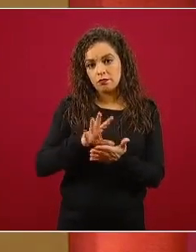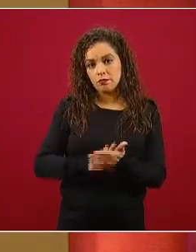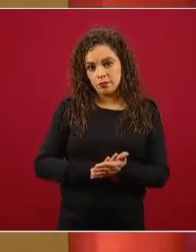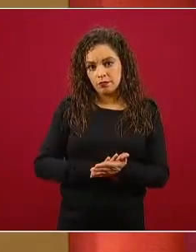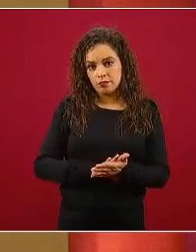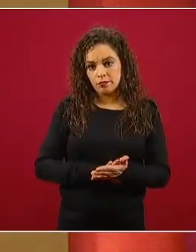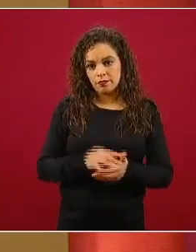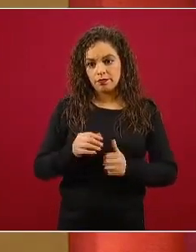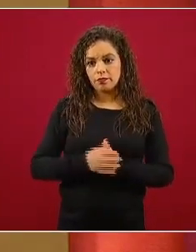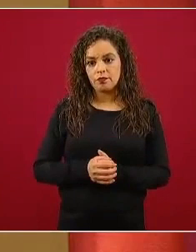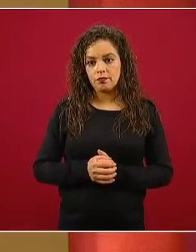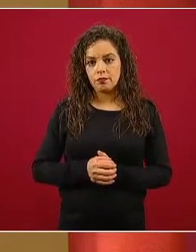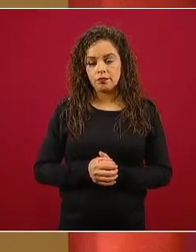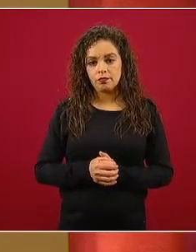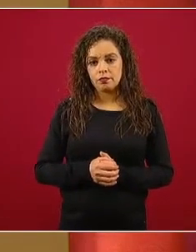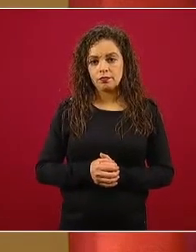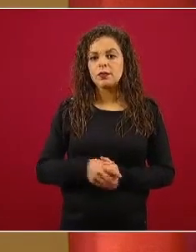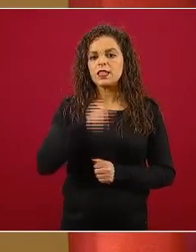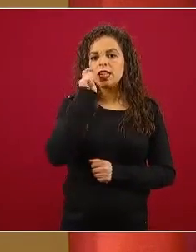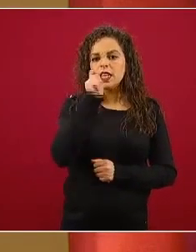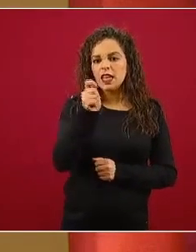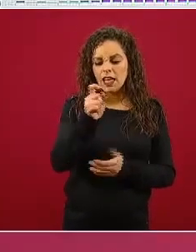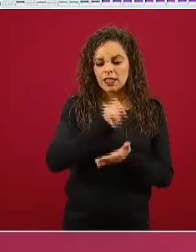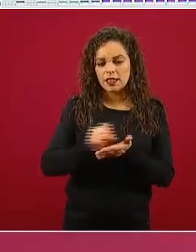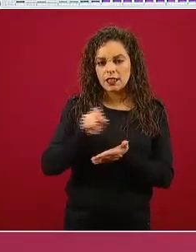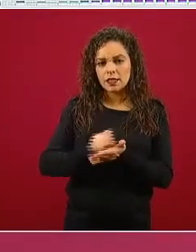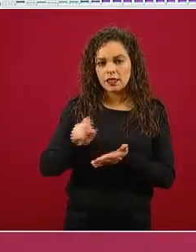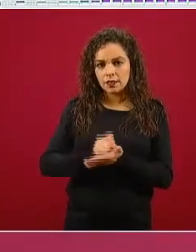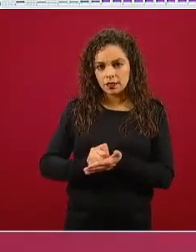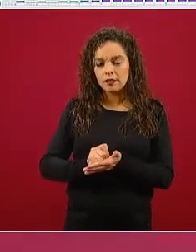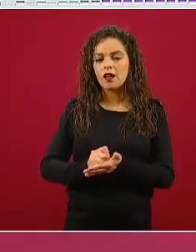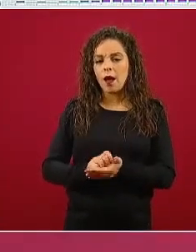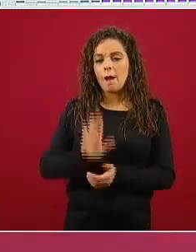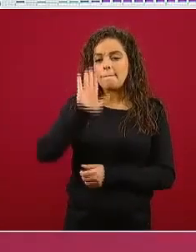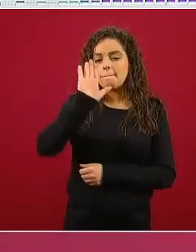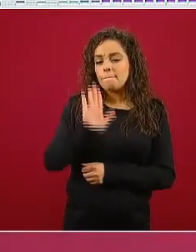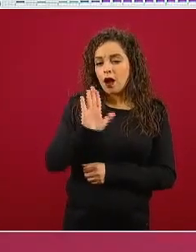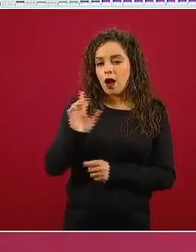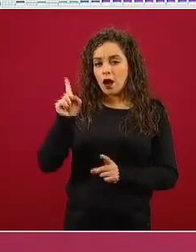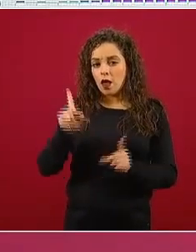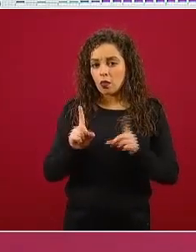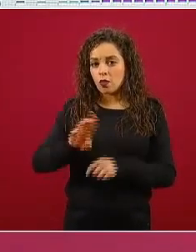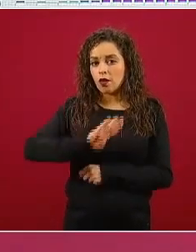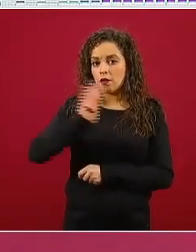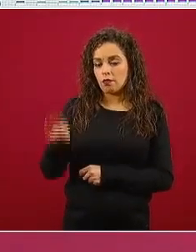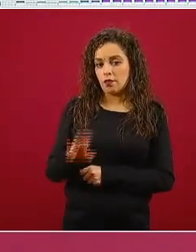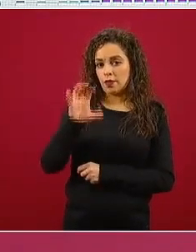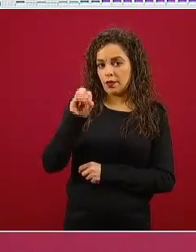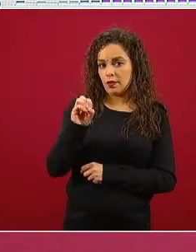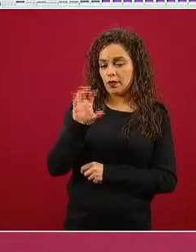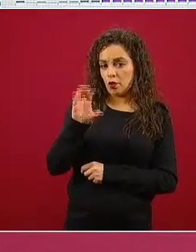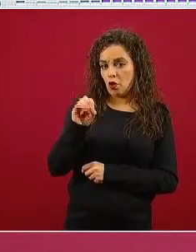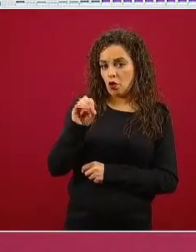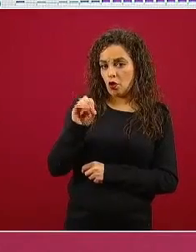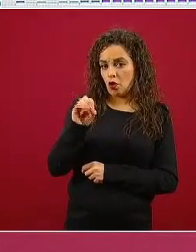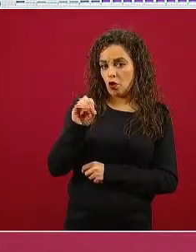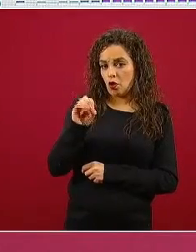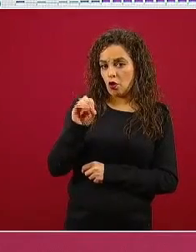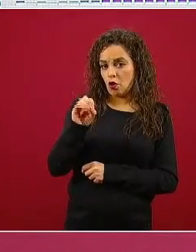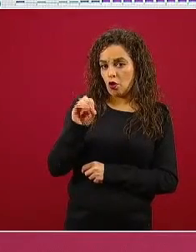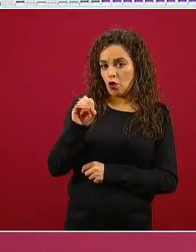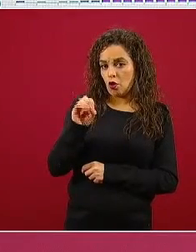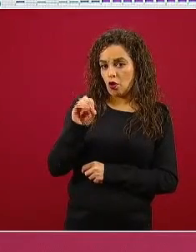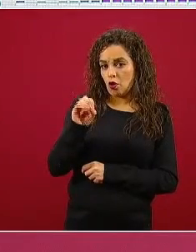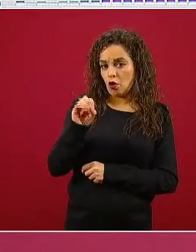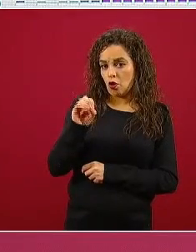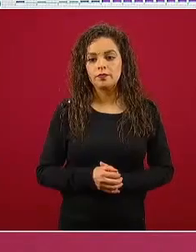causa probable COVID. Recordarán que hace algunas semanas presentamos aquí la carátula de un lineamiento que está disponible para